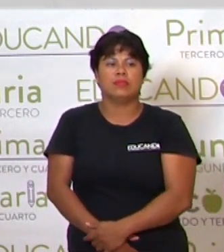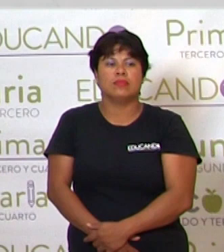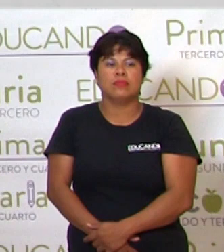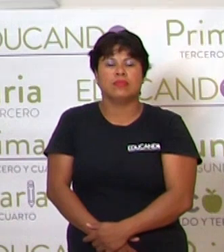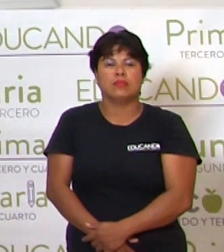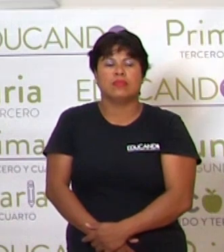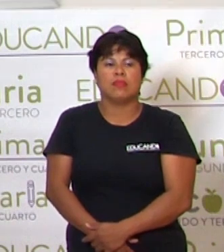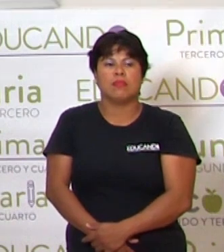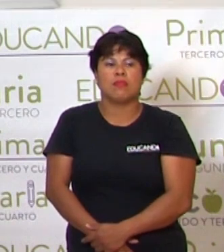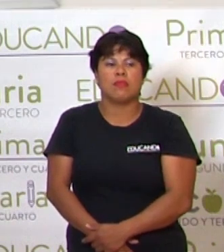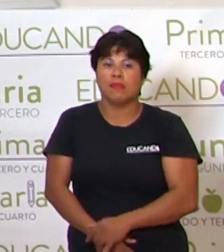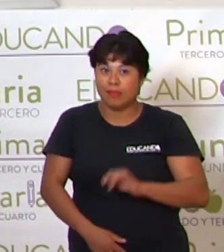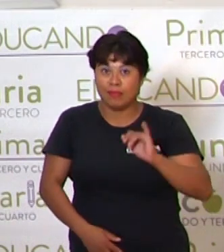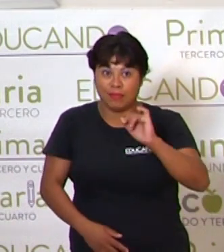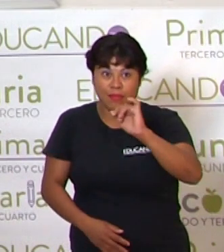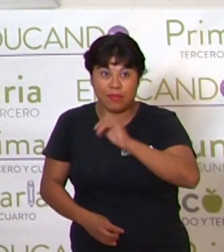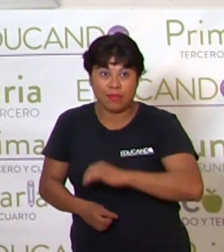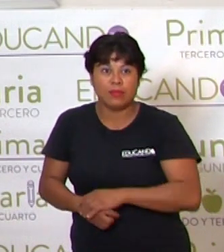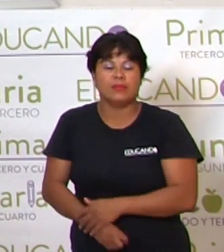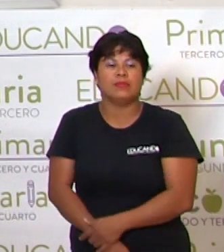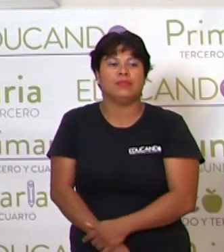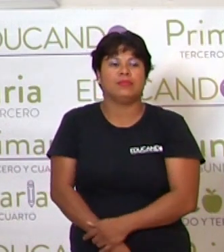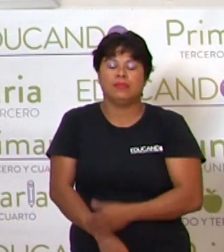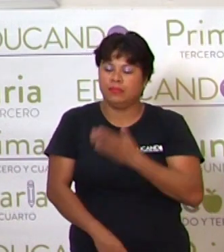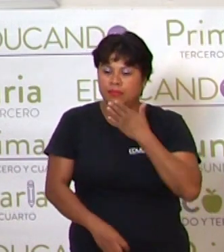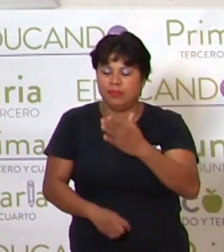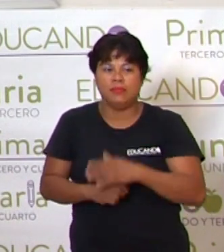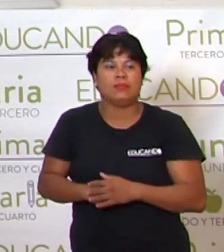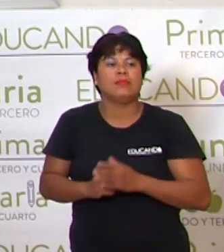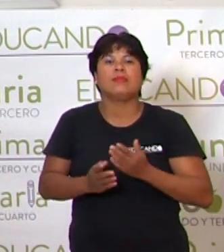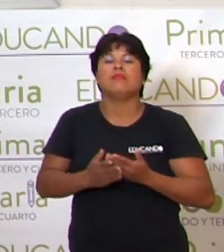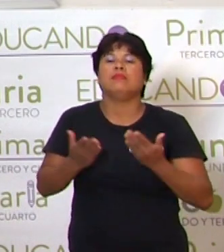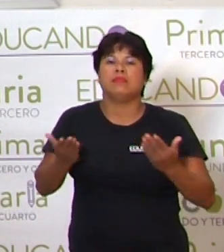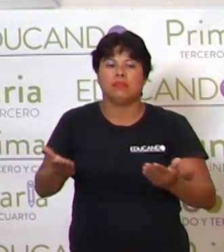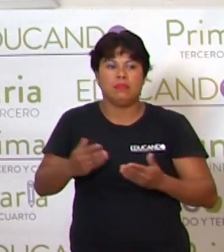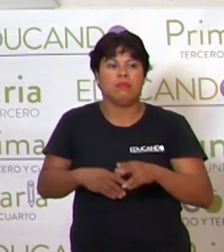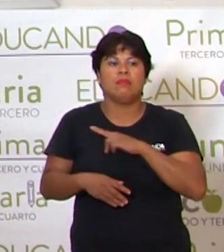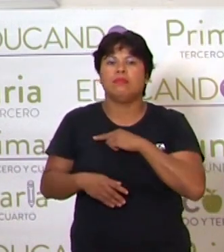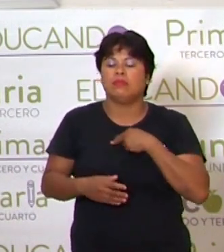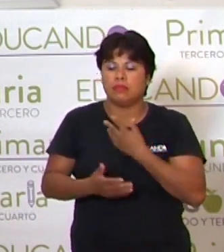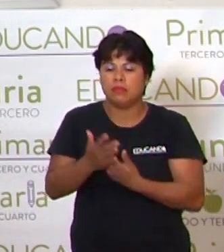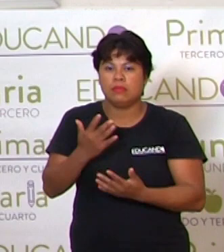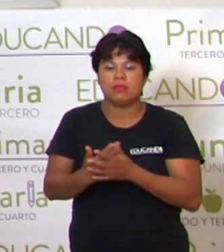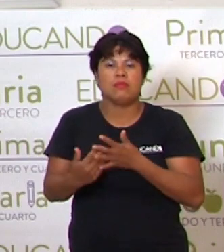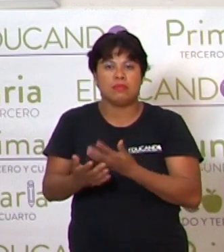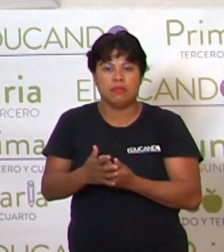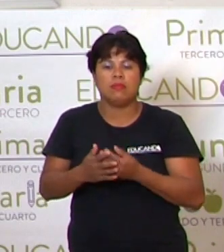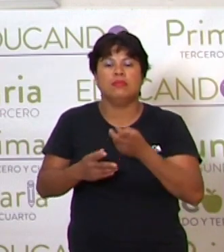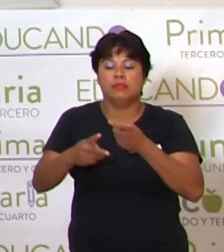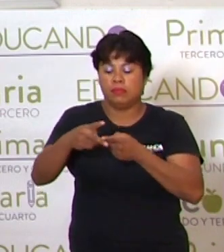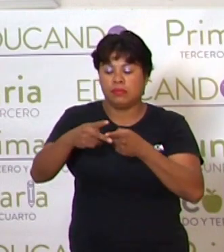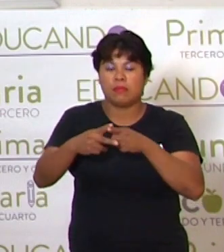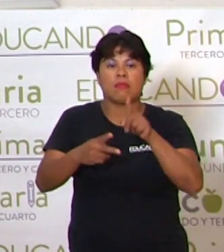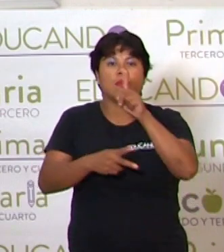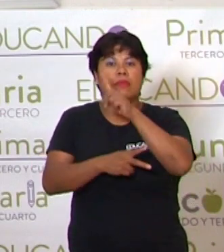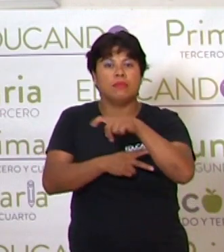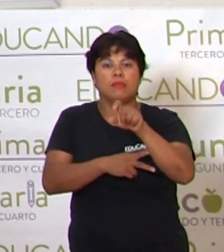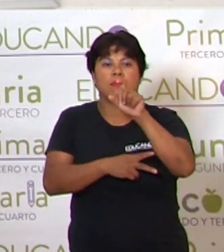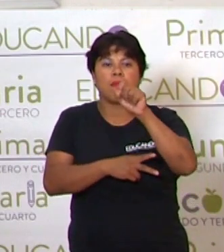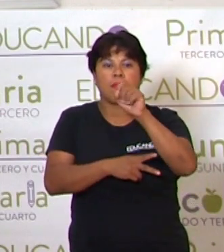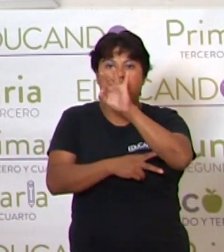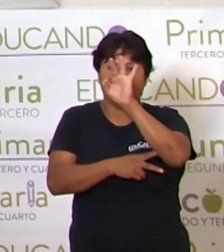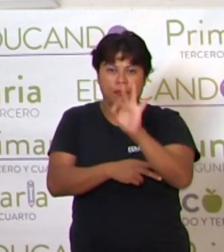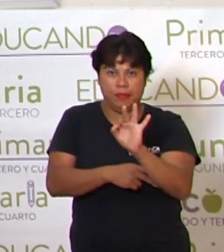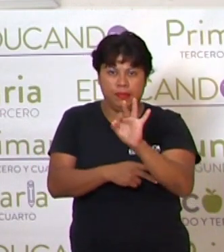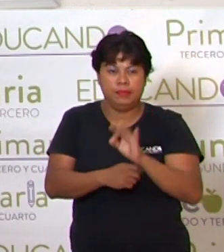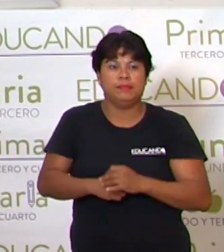grados. ¿Sí? Muy bien. Ahora, vamos a realizar un ángulo de 120